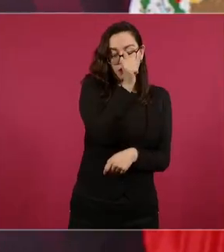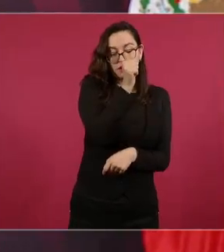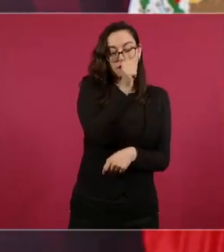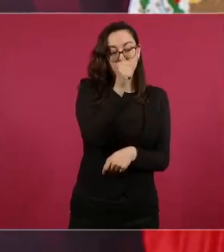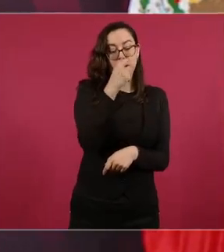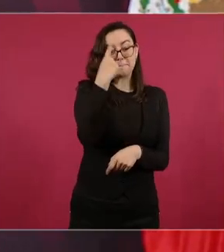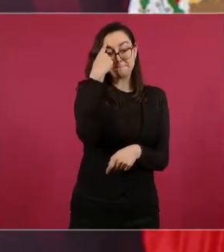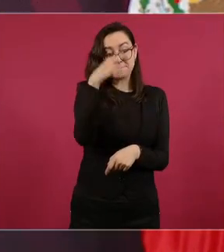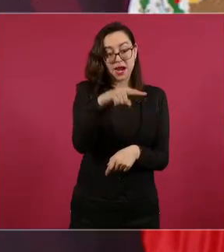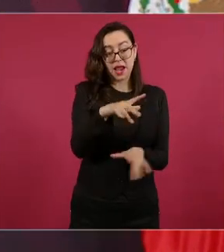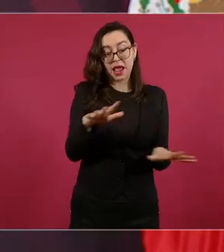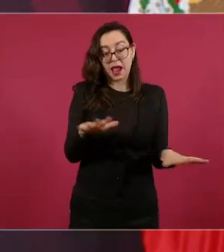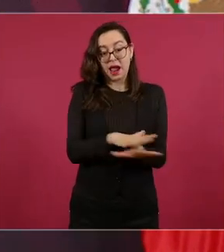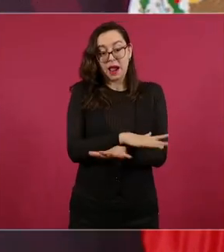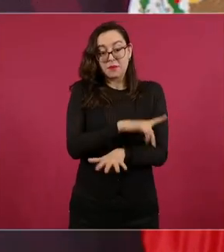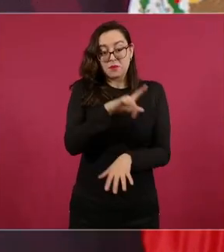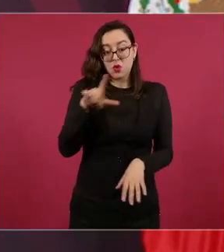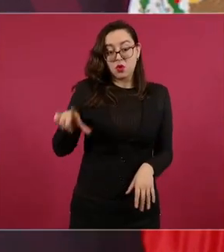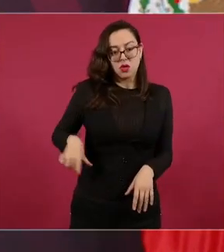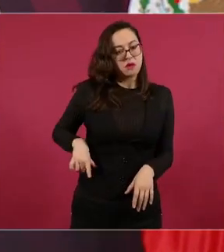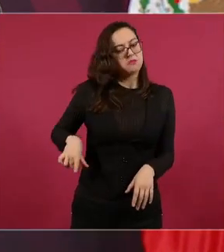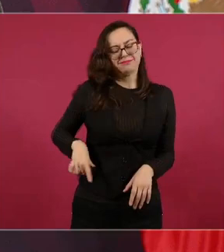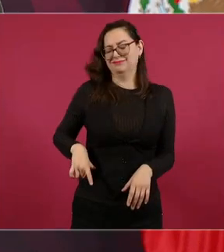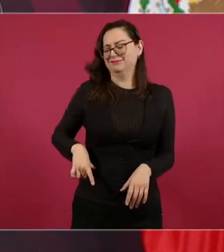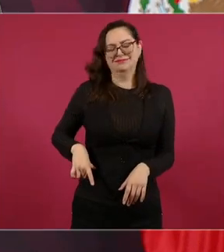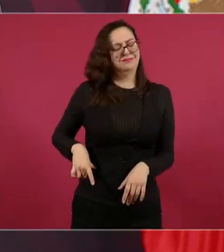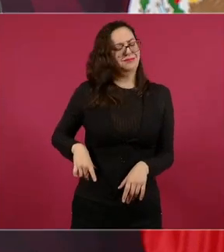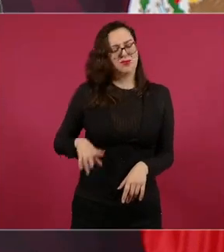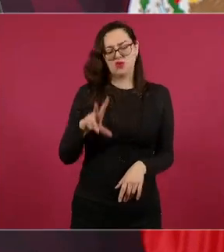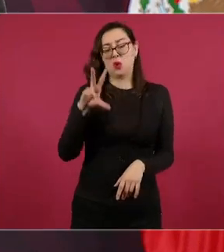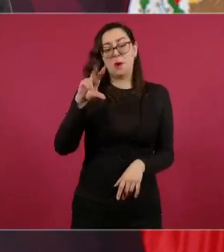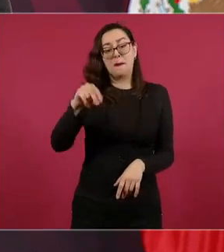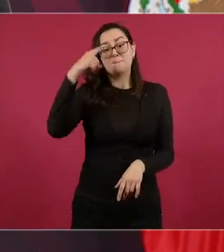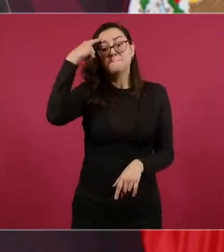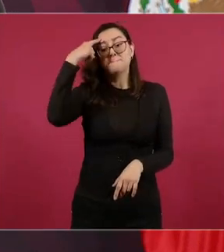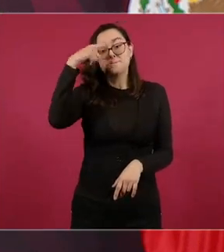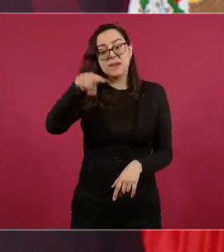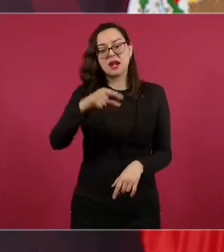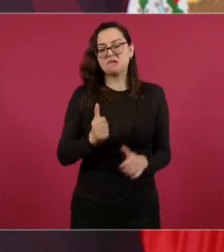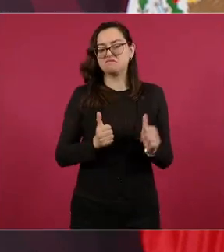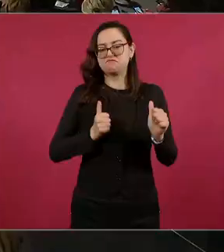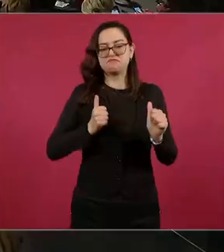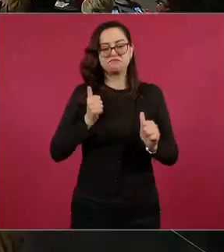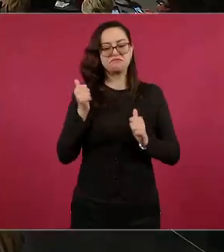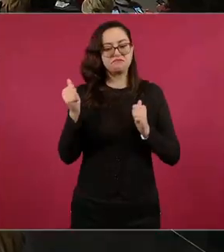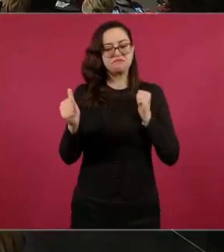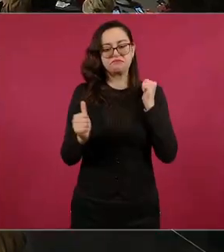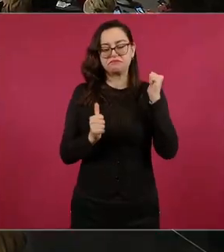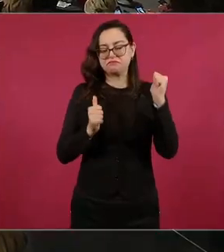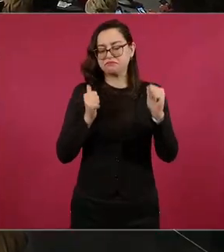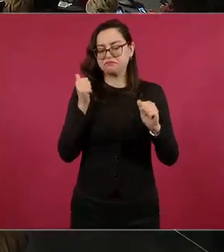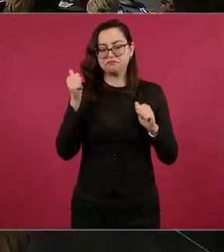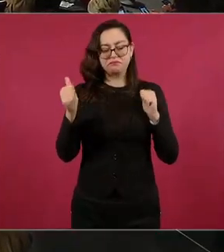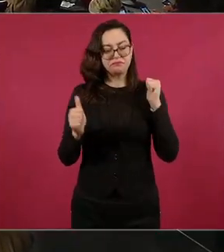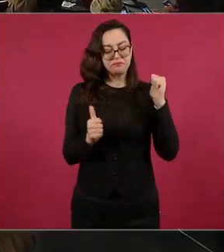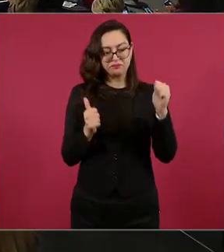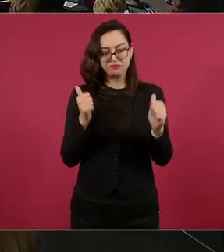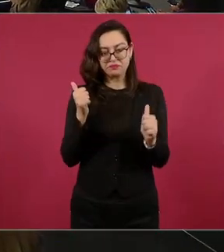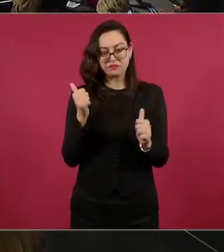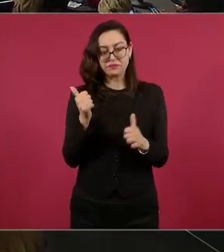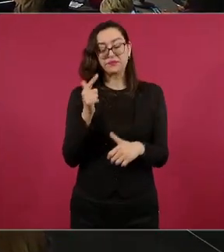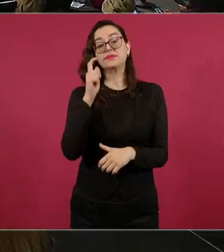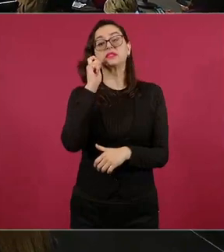transición ordenada que convenía al país sino para sacar provecho personal, es decir,